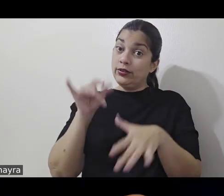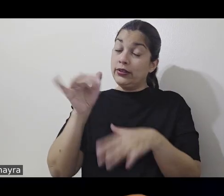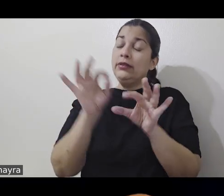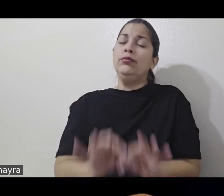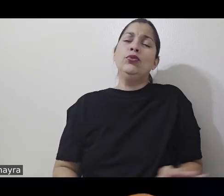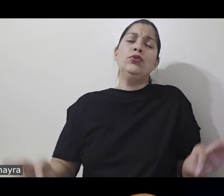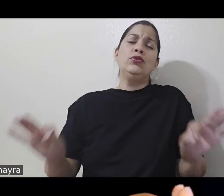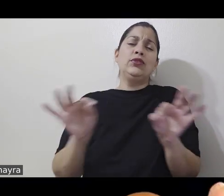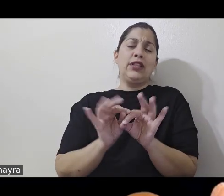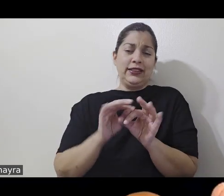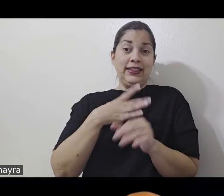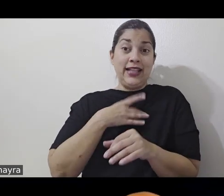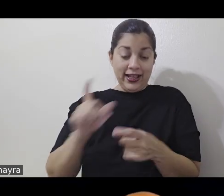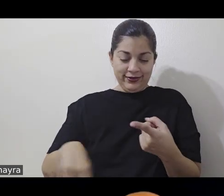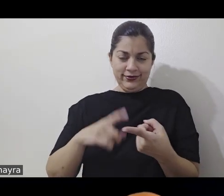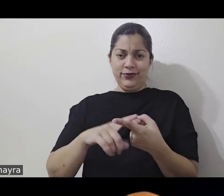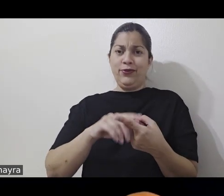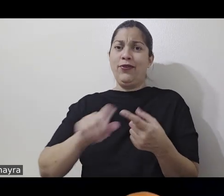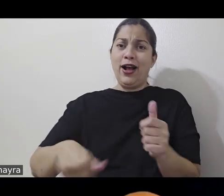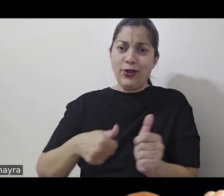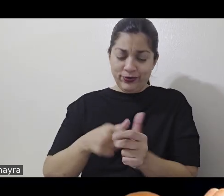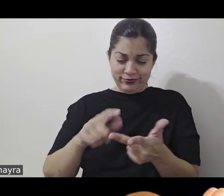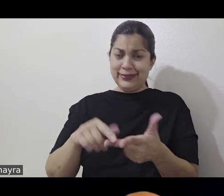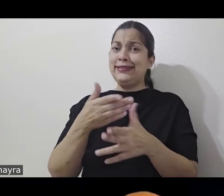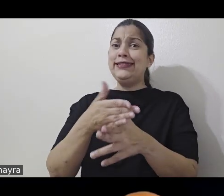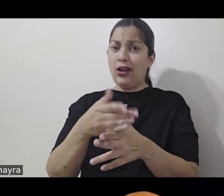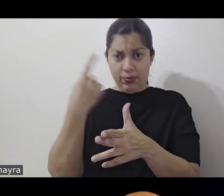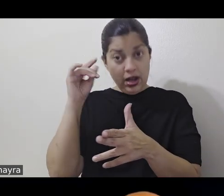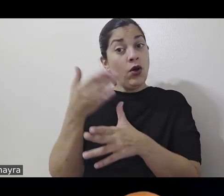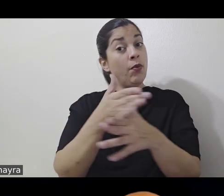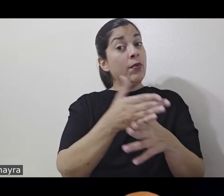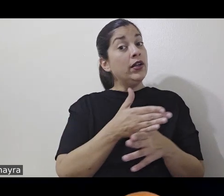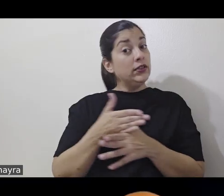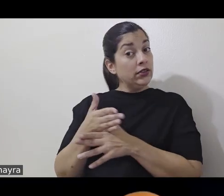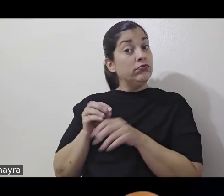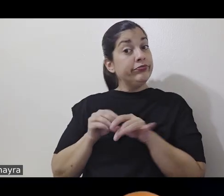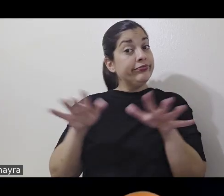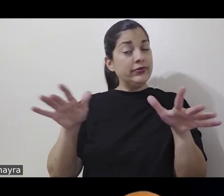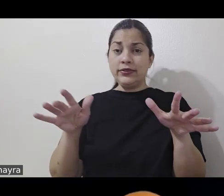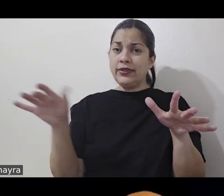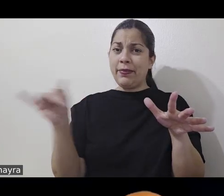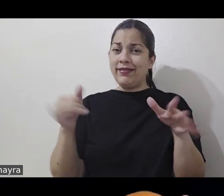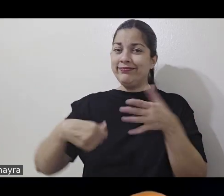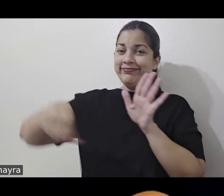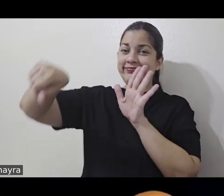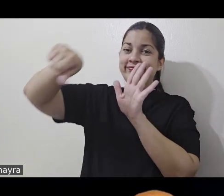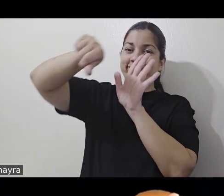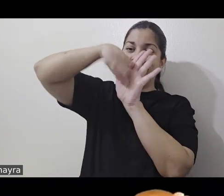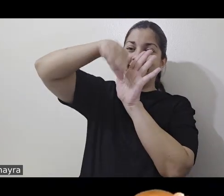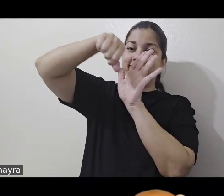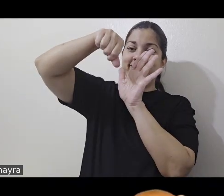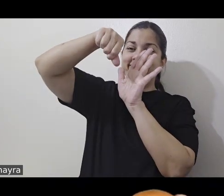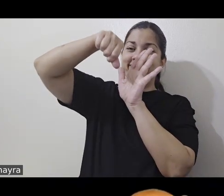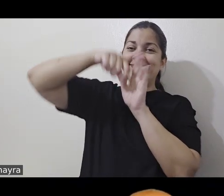like a la paginita y follow y también share para que comparta todo nuestro contenido, le van a dar a la campanita que